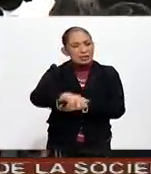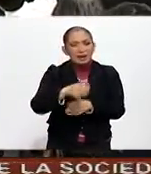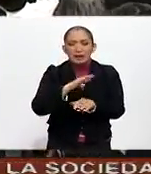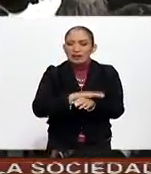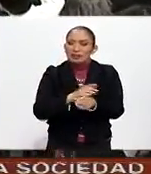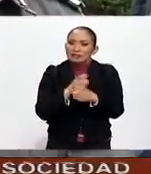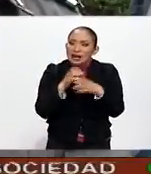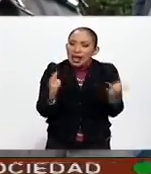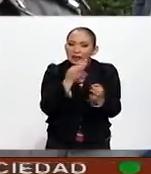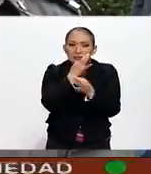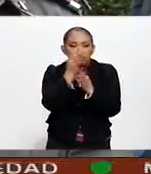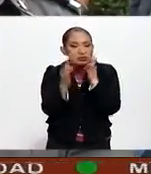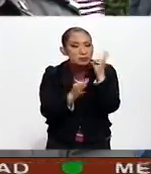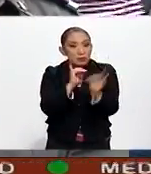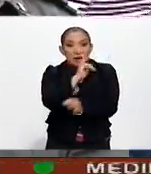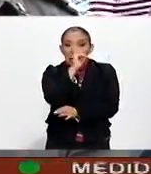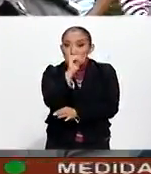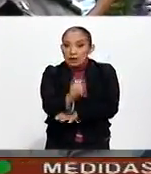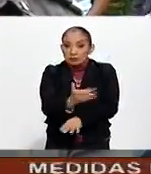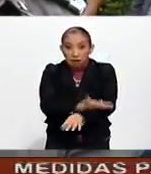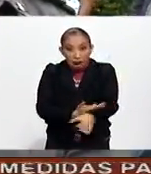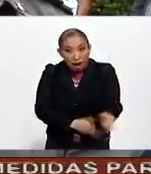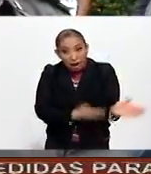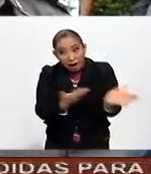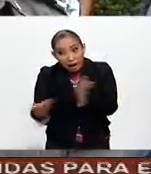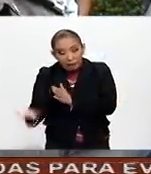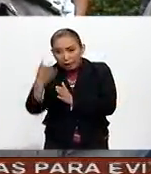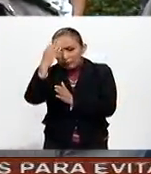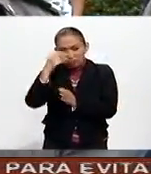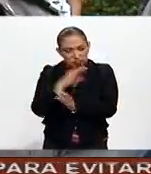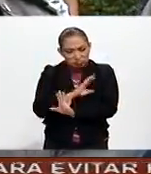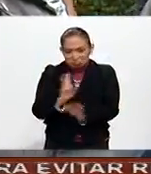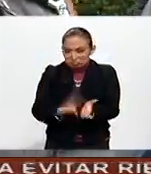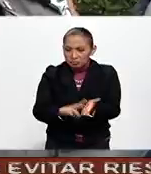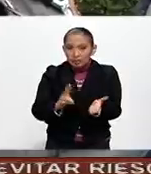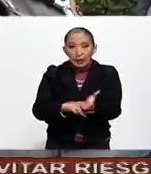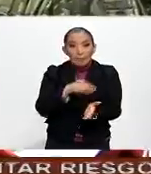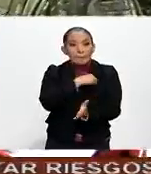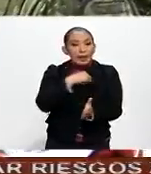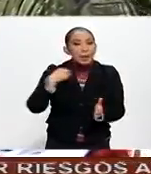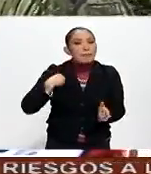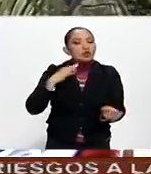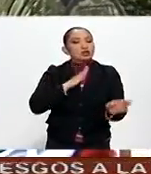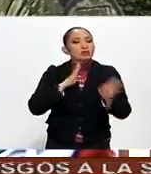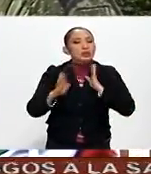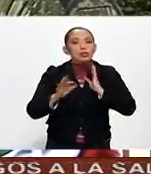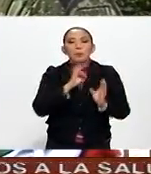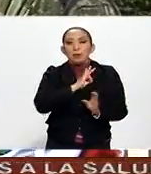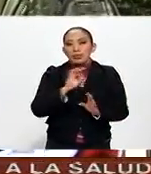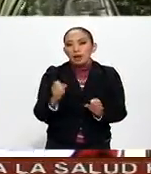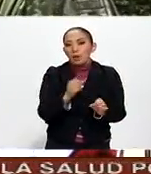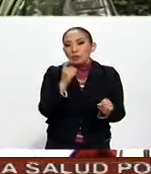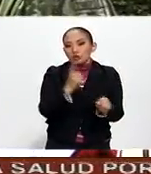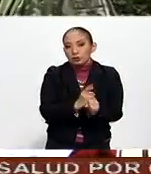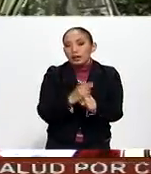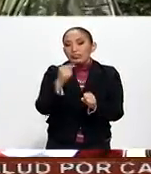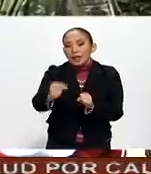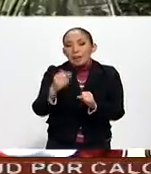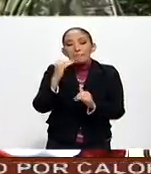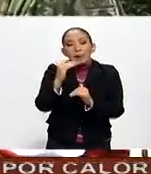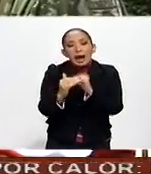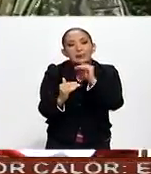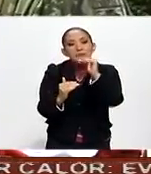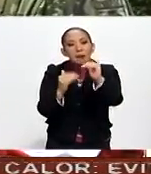gran noticia porque nunca es tarde para aprender. Qué bueno que los integrantes de las Fuerzas Armadas tengan esta oportunidad de